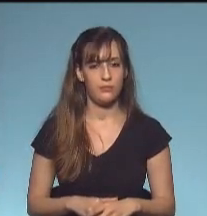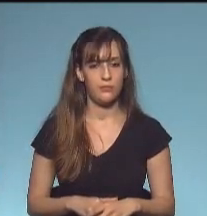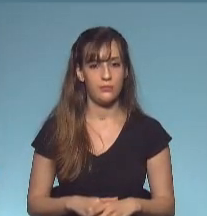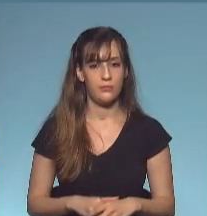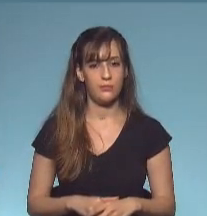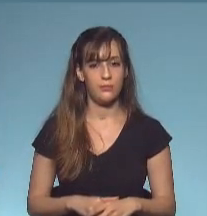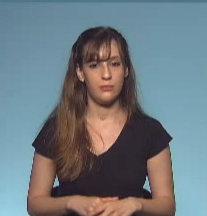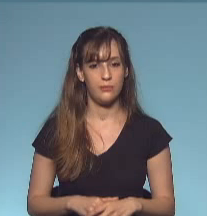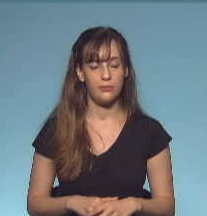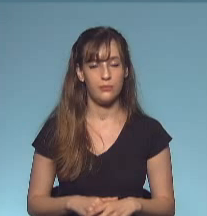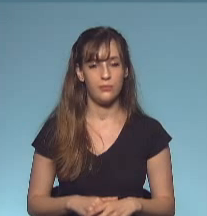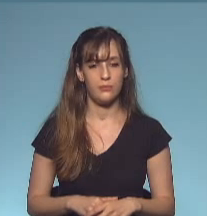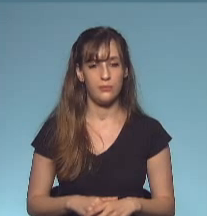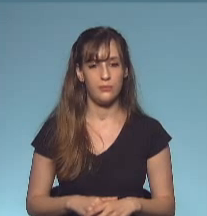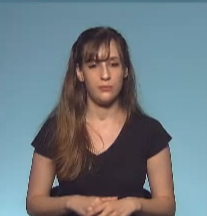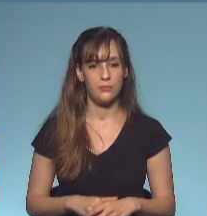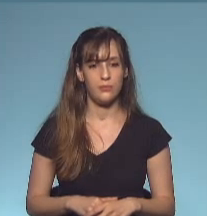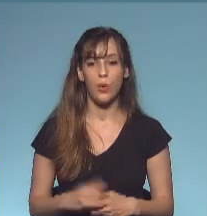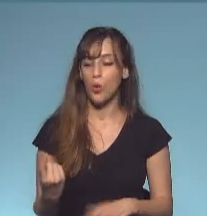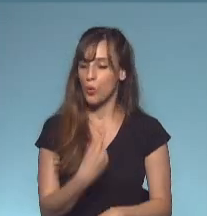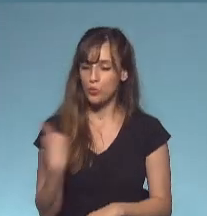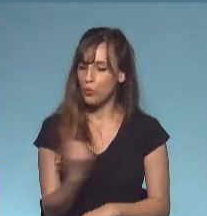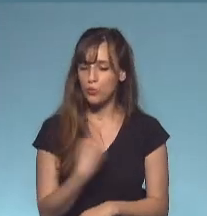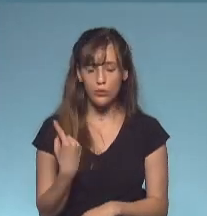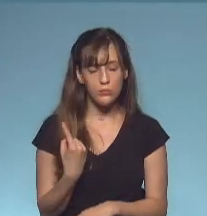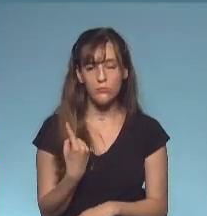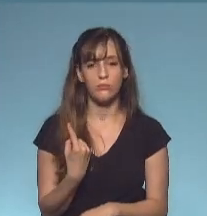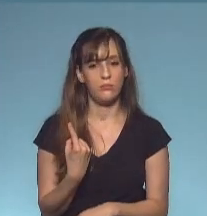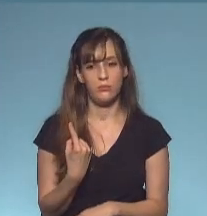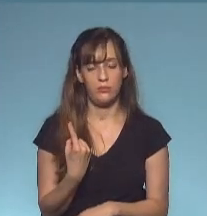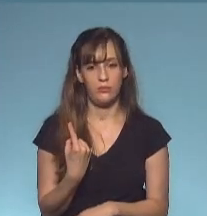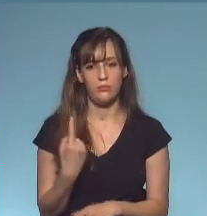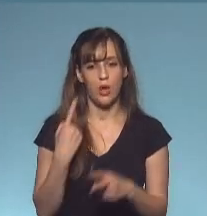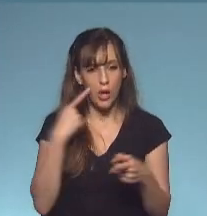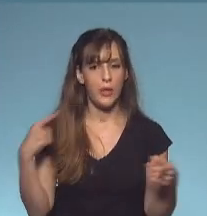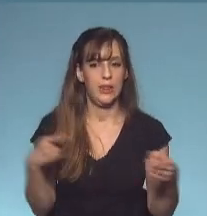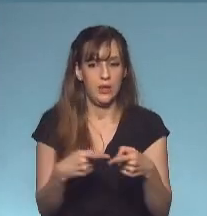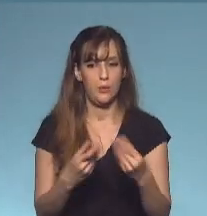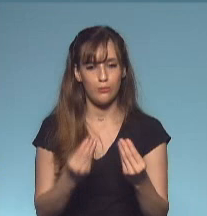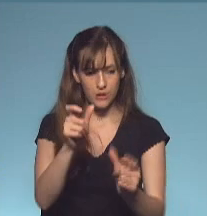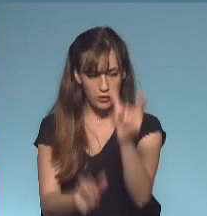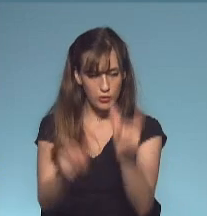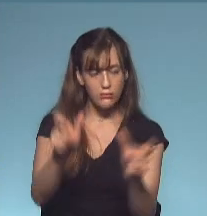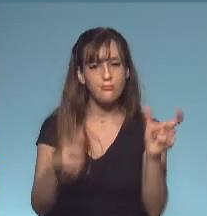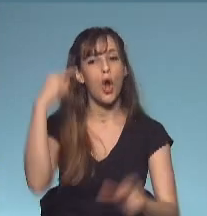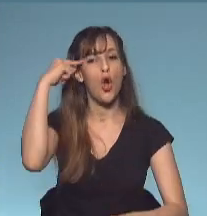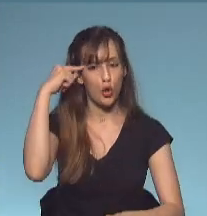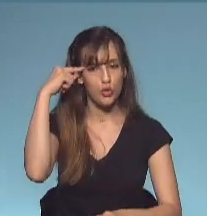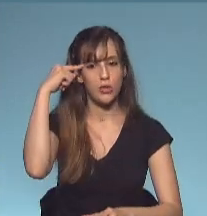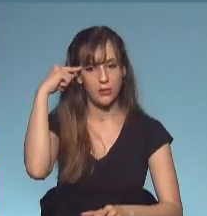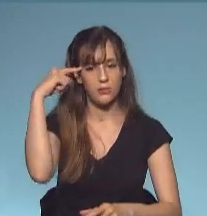La primera apuesta que hacemos es a la conciencia y a la